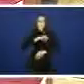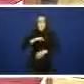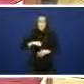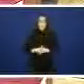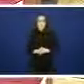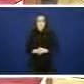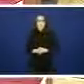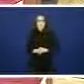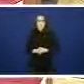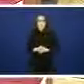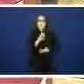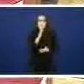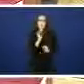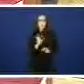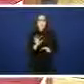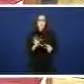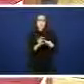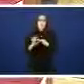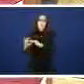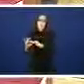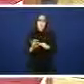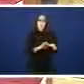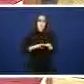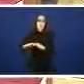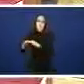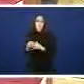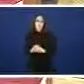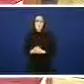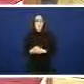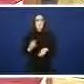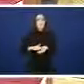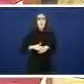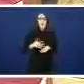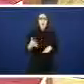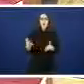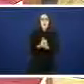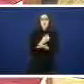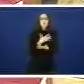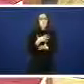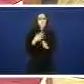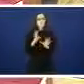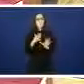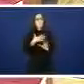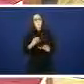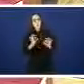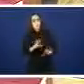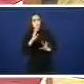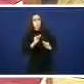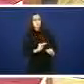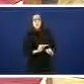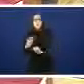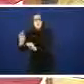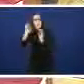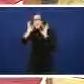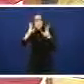afondando no principio de solidariedade, para que todos eles podan contribuir, repito, co seu esforzo personal o